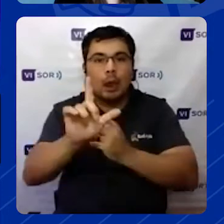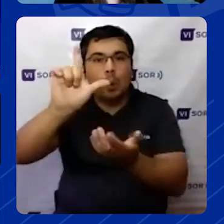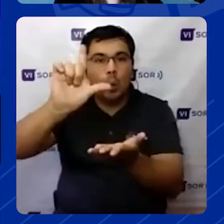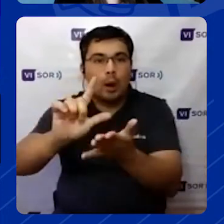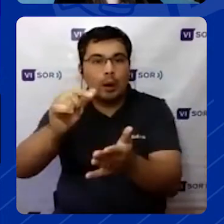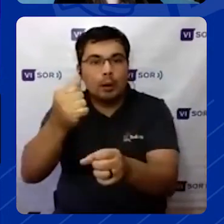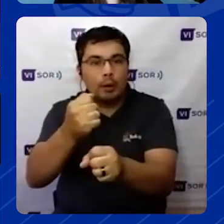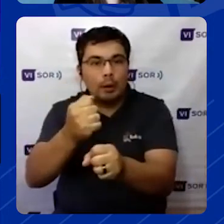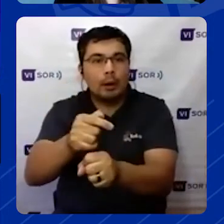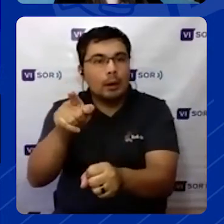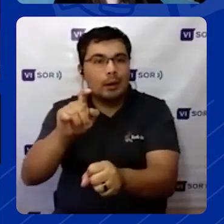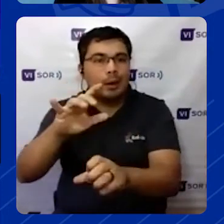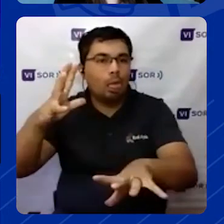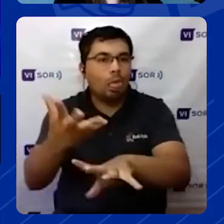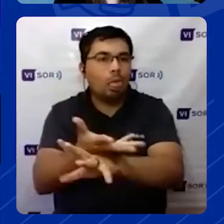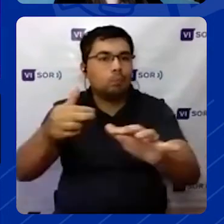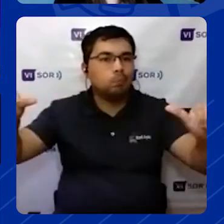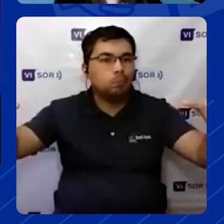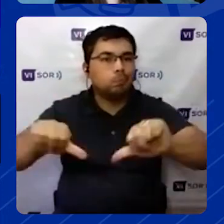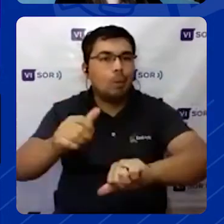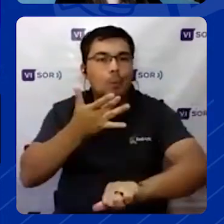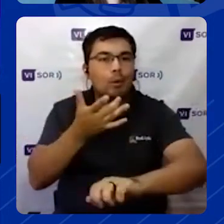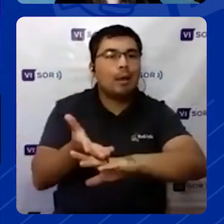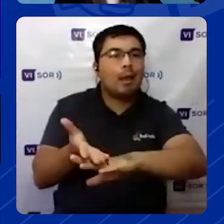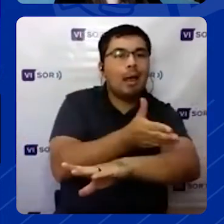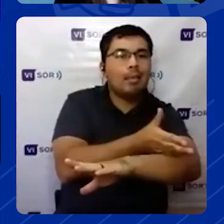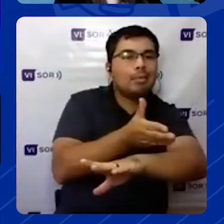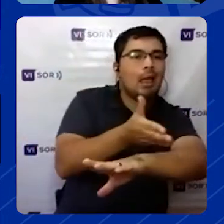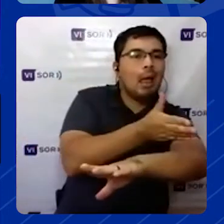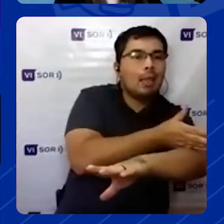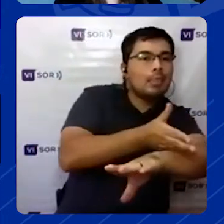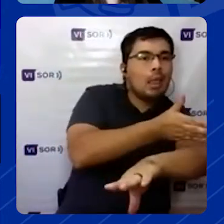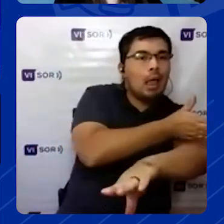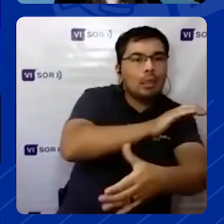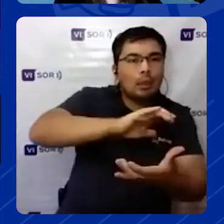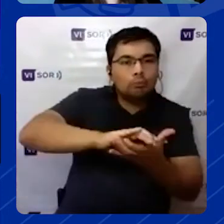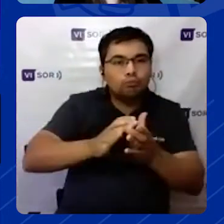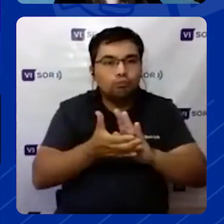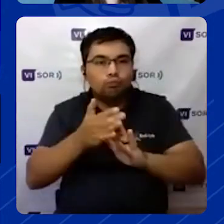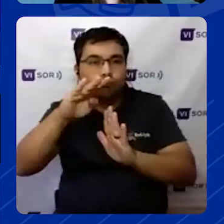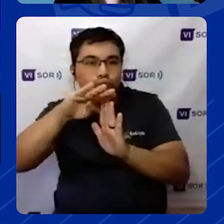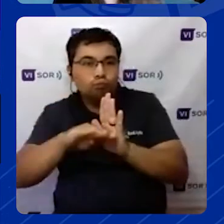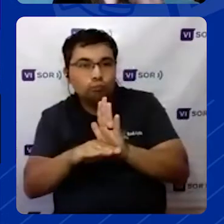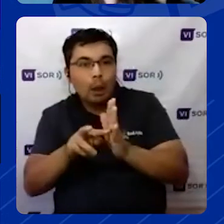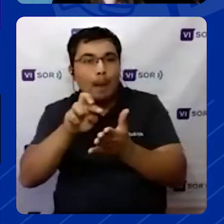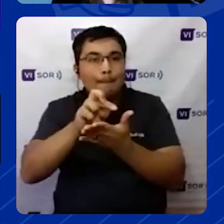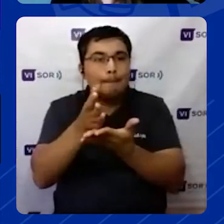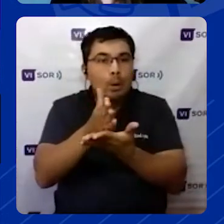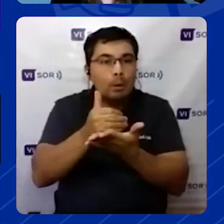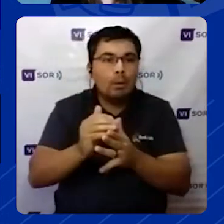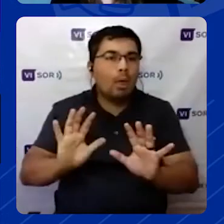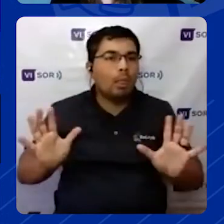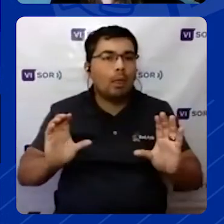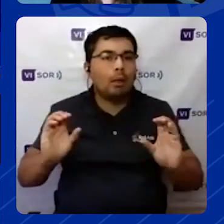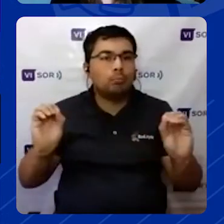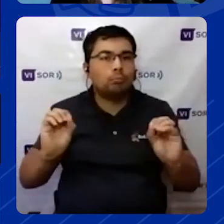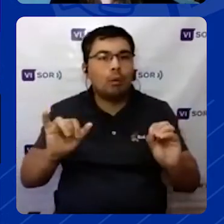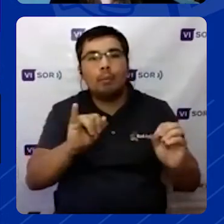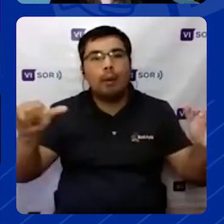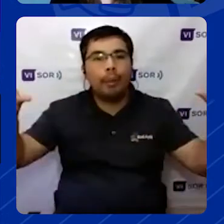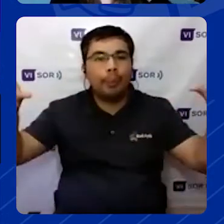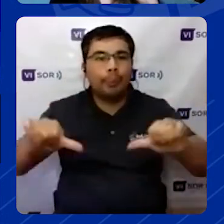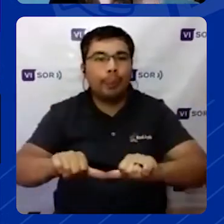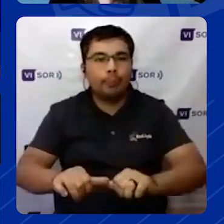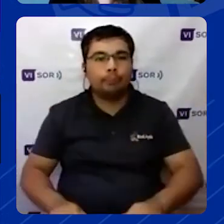ha preparado bien esa entrada, ni para la persona ni para el entorno que tiene que recibirle. Perfecto. Muchas